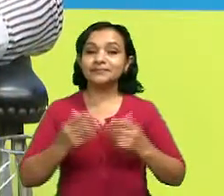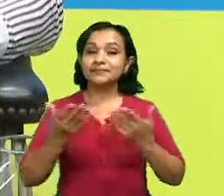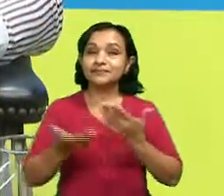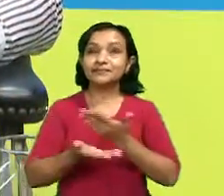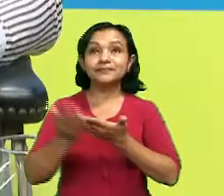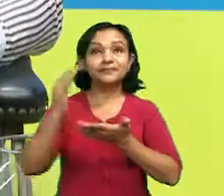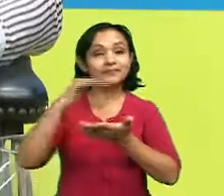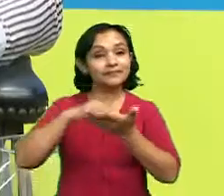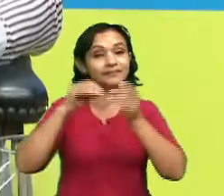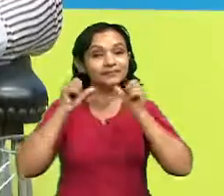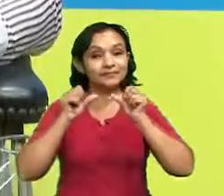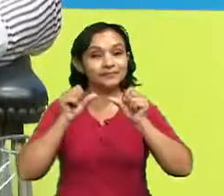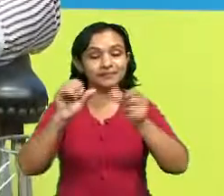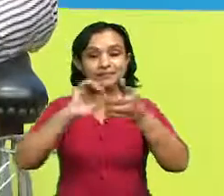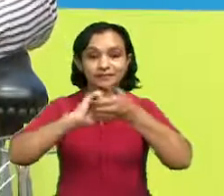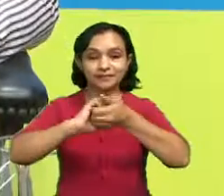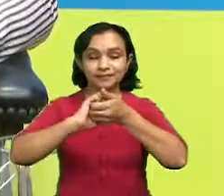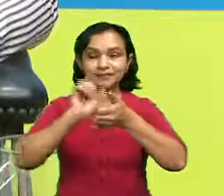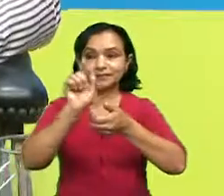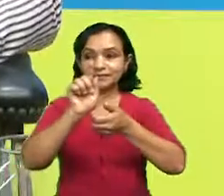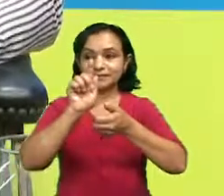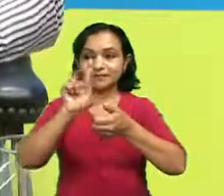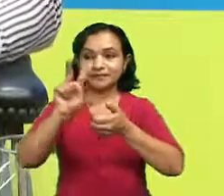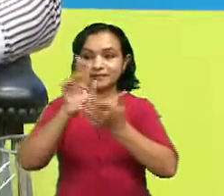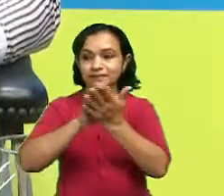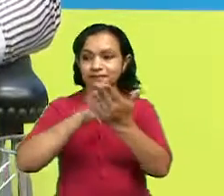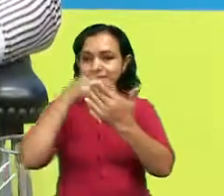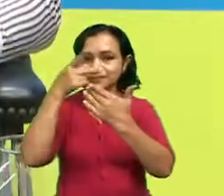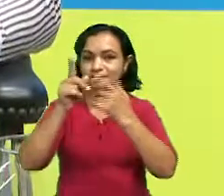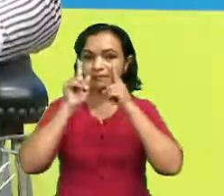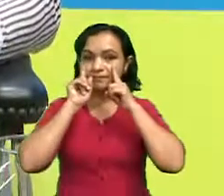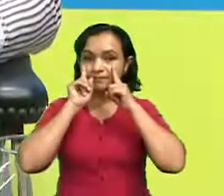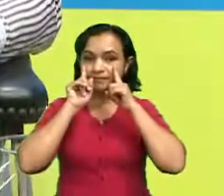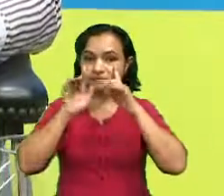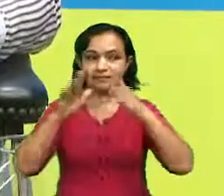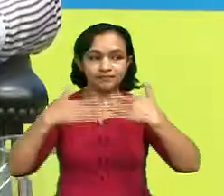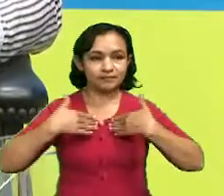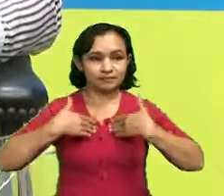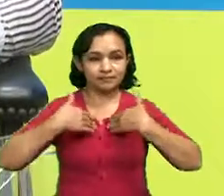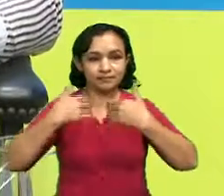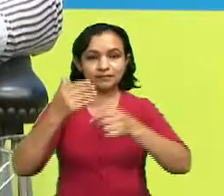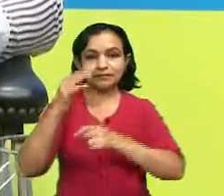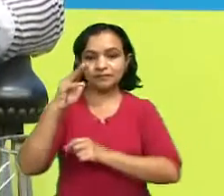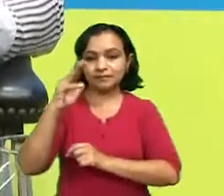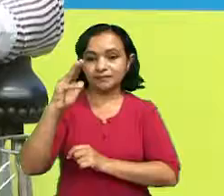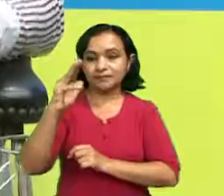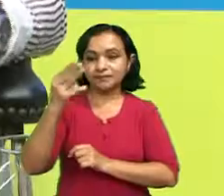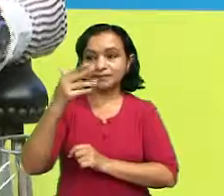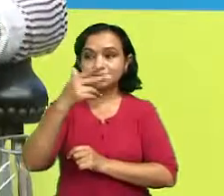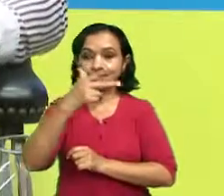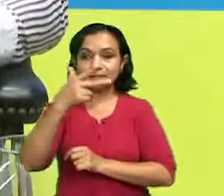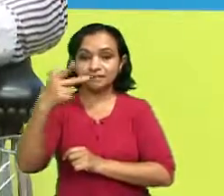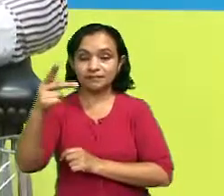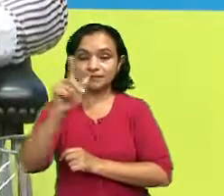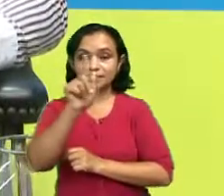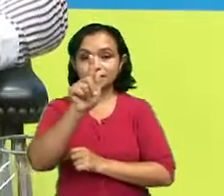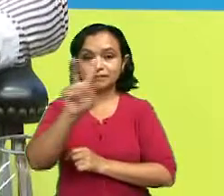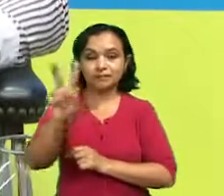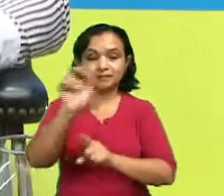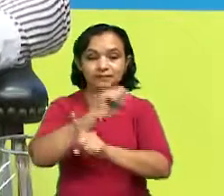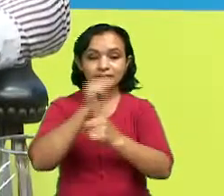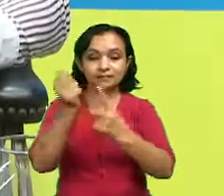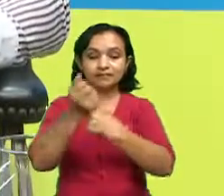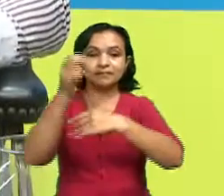Estamos de regreso, amigos televidentes, a través de su programa Prevenir de Salud y la frecuencia del Canal 98, el canal parlamentario, el